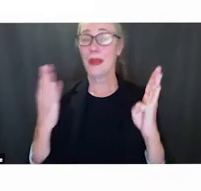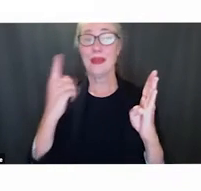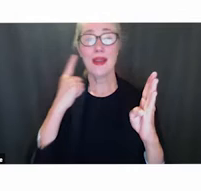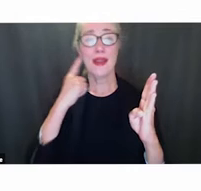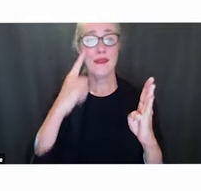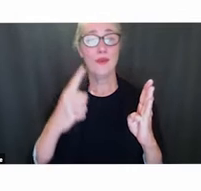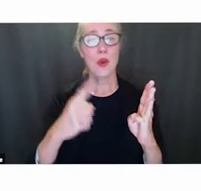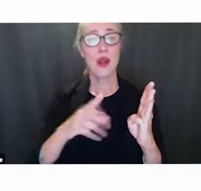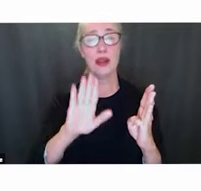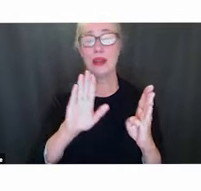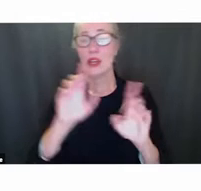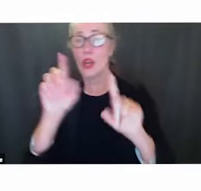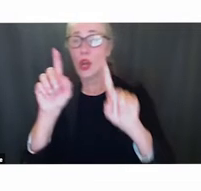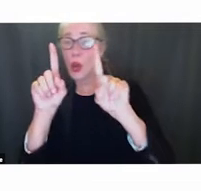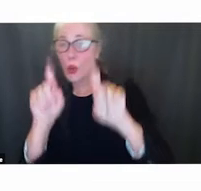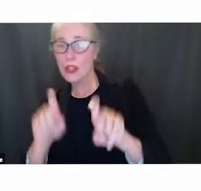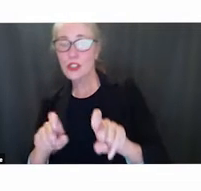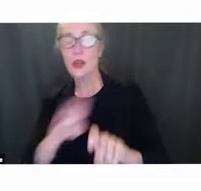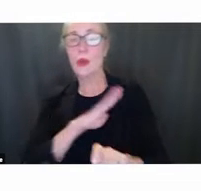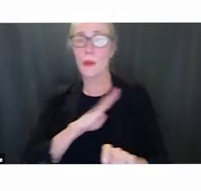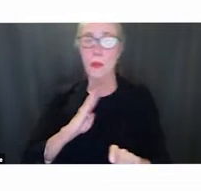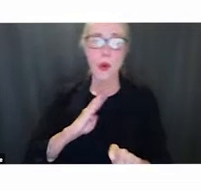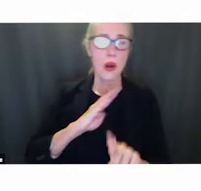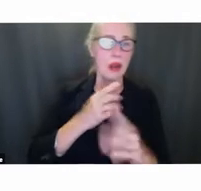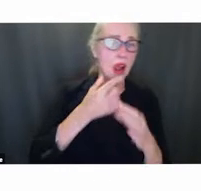pasar a preguntas o comentarios del consejo.